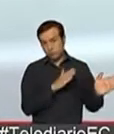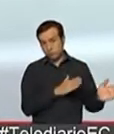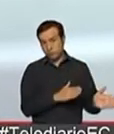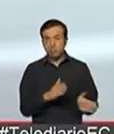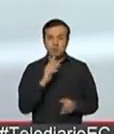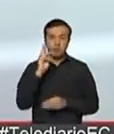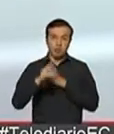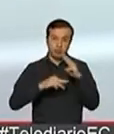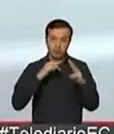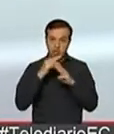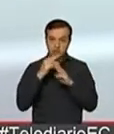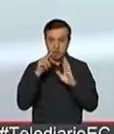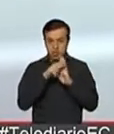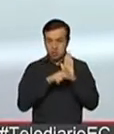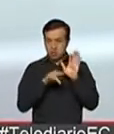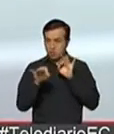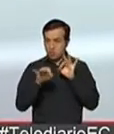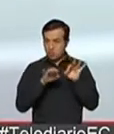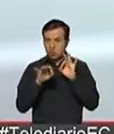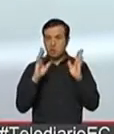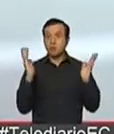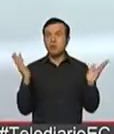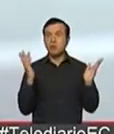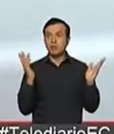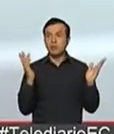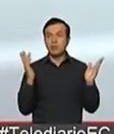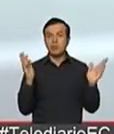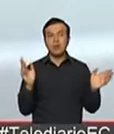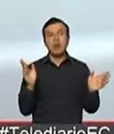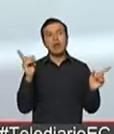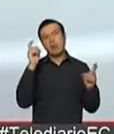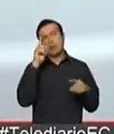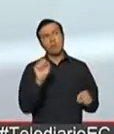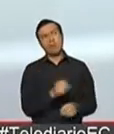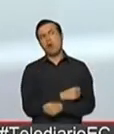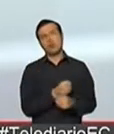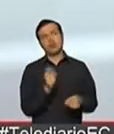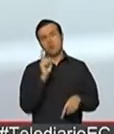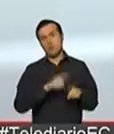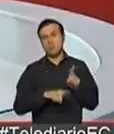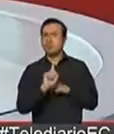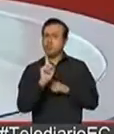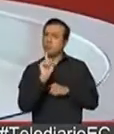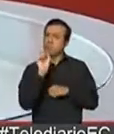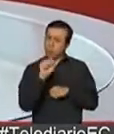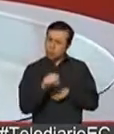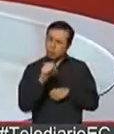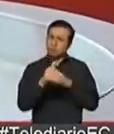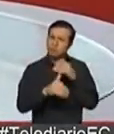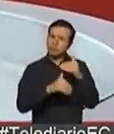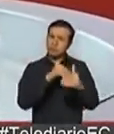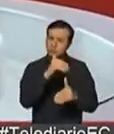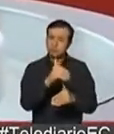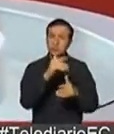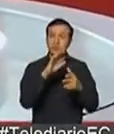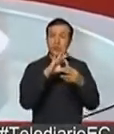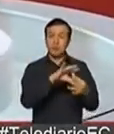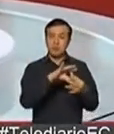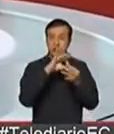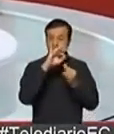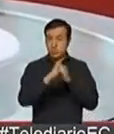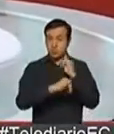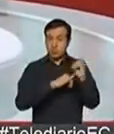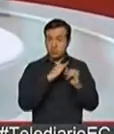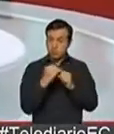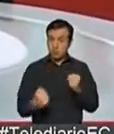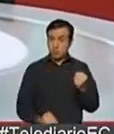lineamientos mundiales. Explicarles que no es tampoco una cosa imposible, que son aspectos que se pueden desarrollar. Tenemos la cooperación internacional